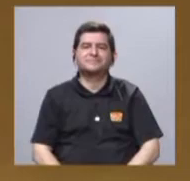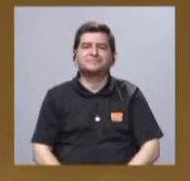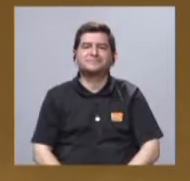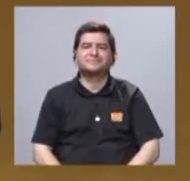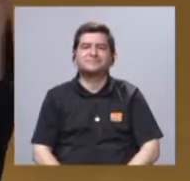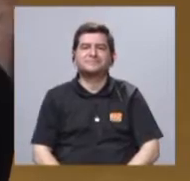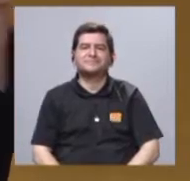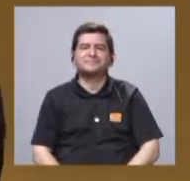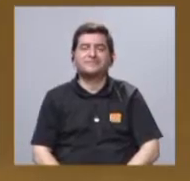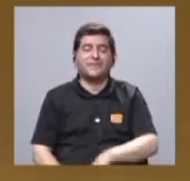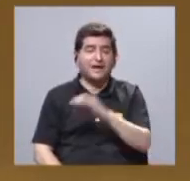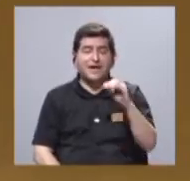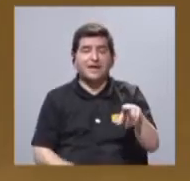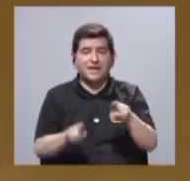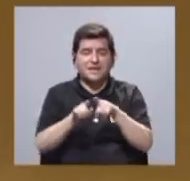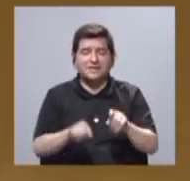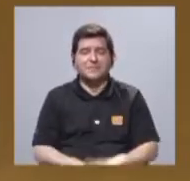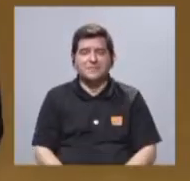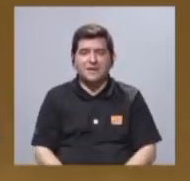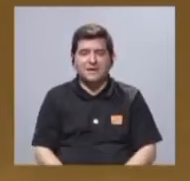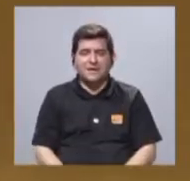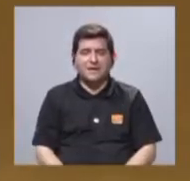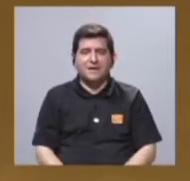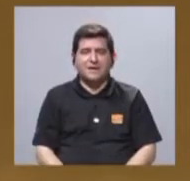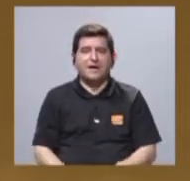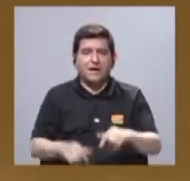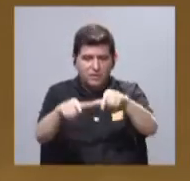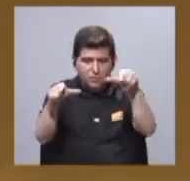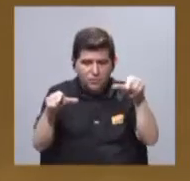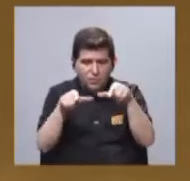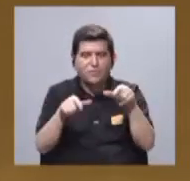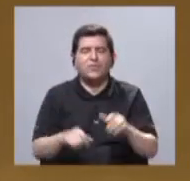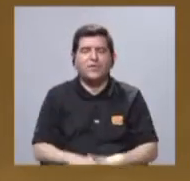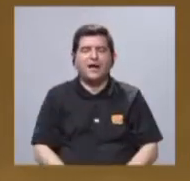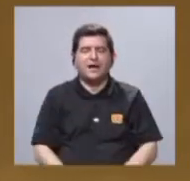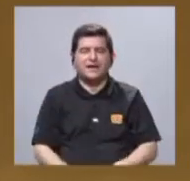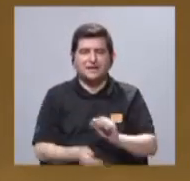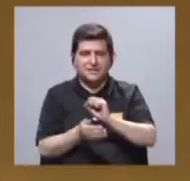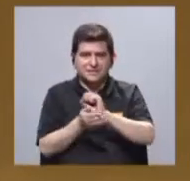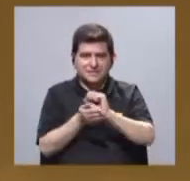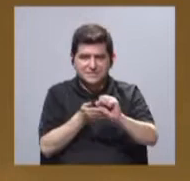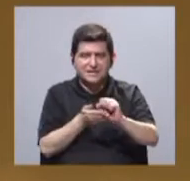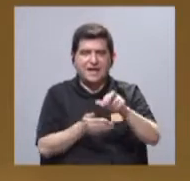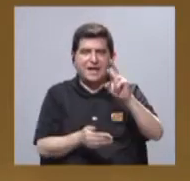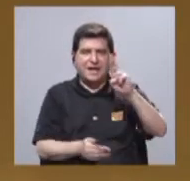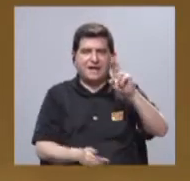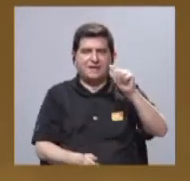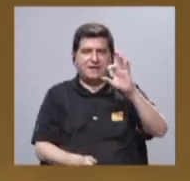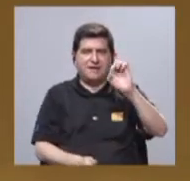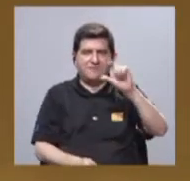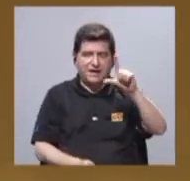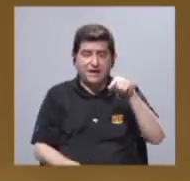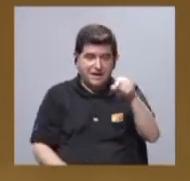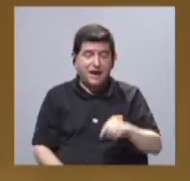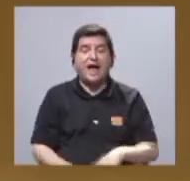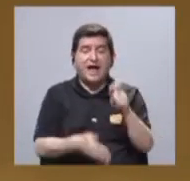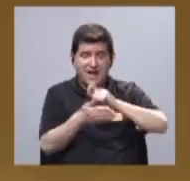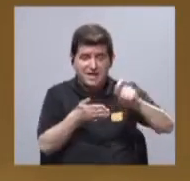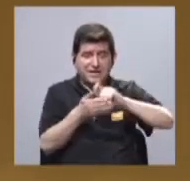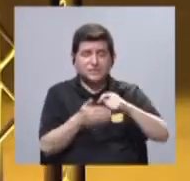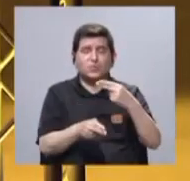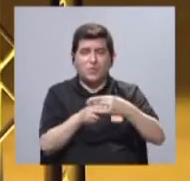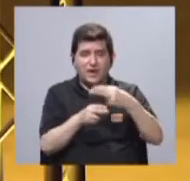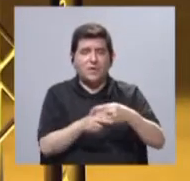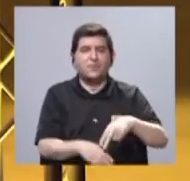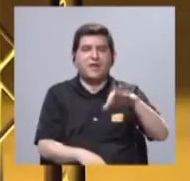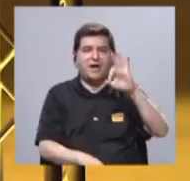suerte que y en la colonia San Rafael hay una escuela primaria